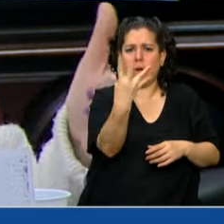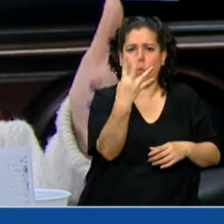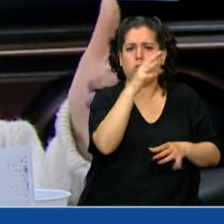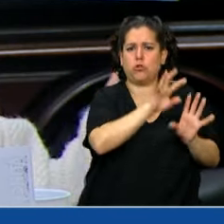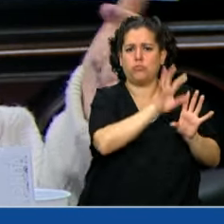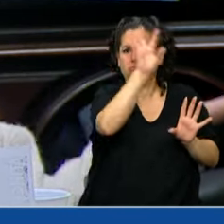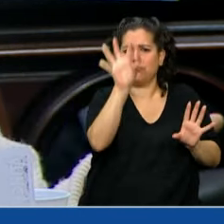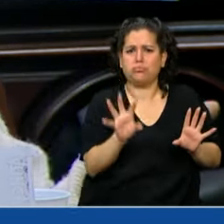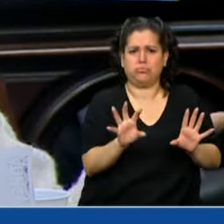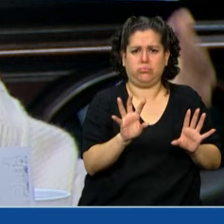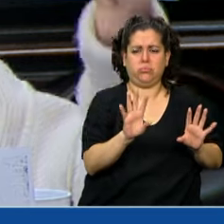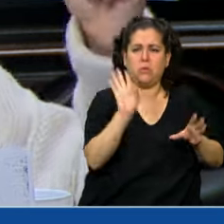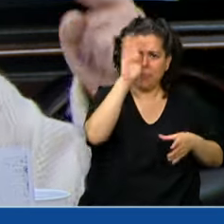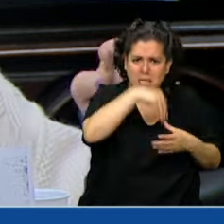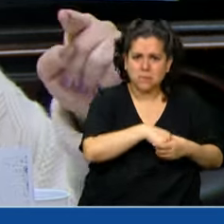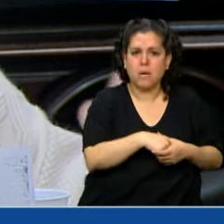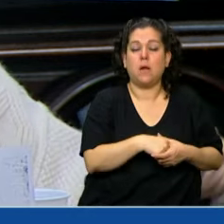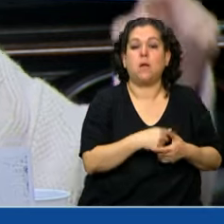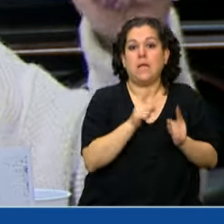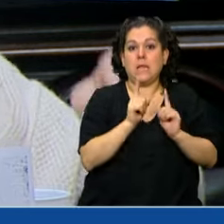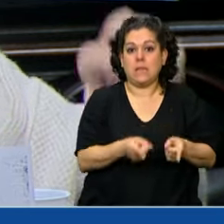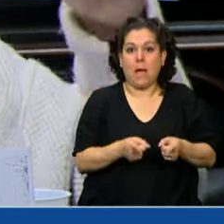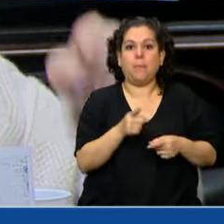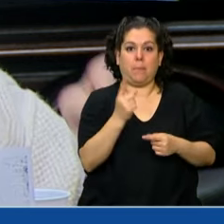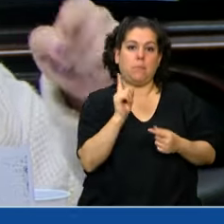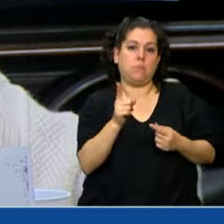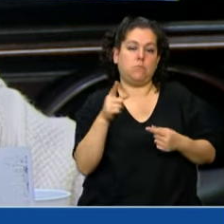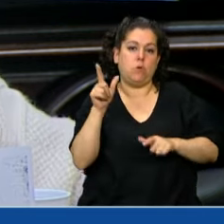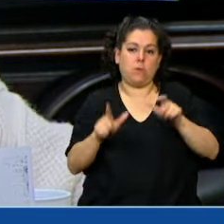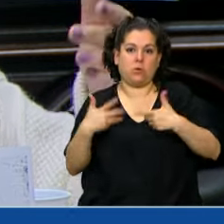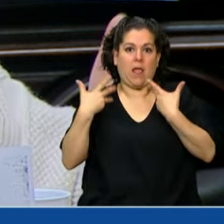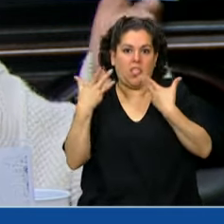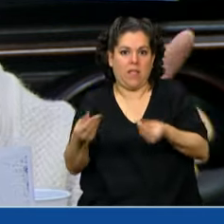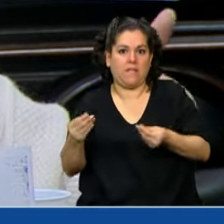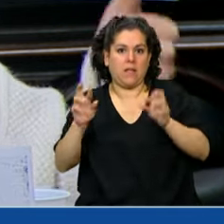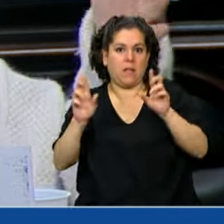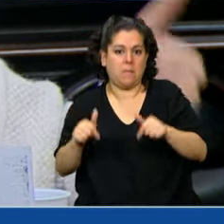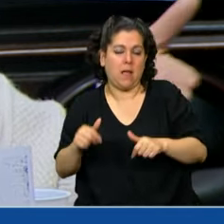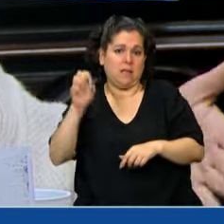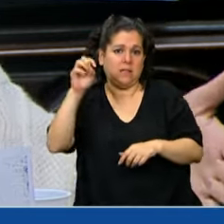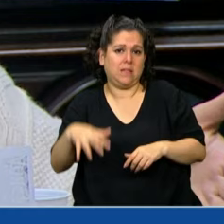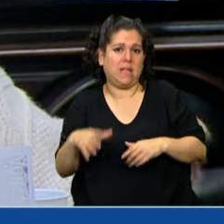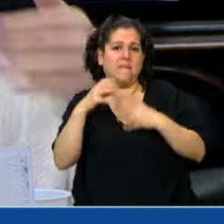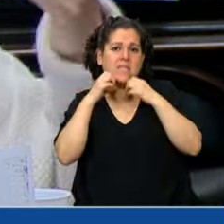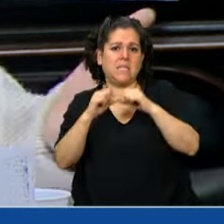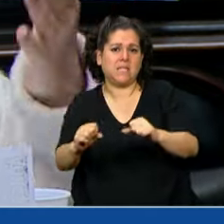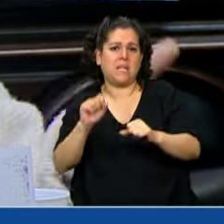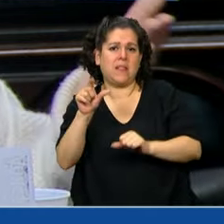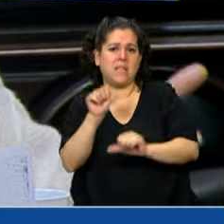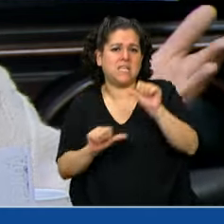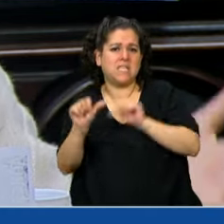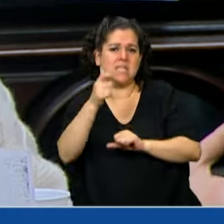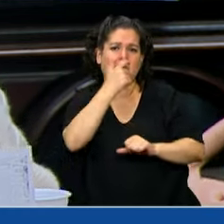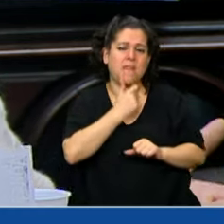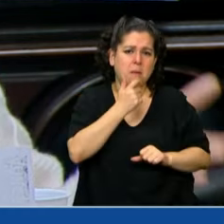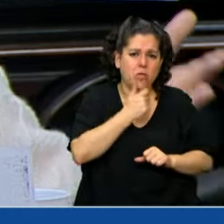jurisdicciones de hecho entre los Ares que vinieron a defender el plan estaba la la secretaria de ciencia de Mendoza